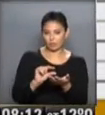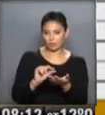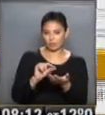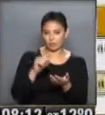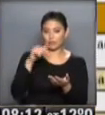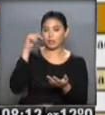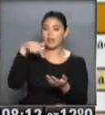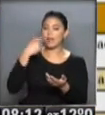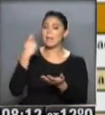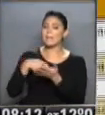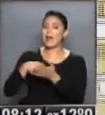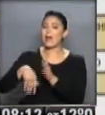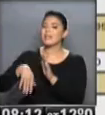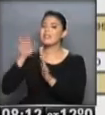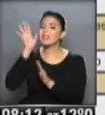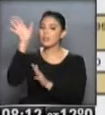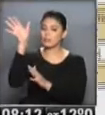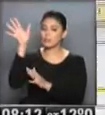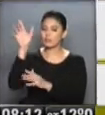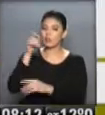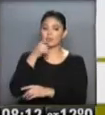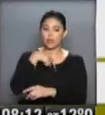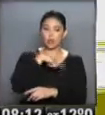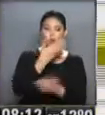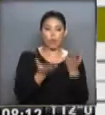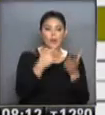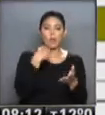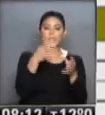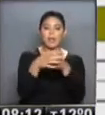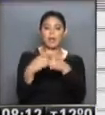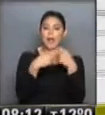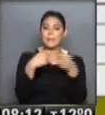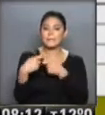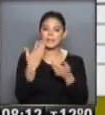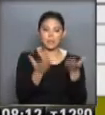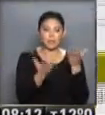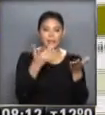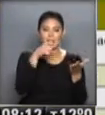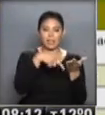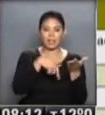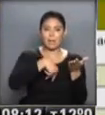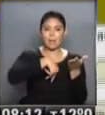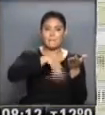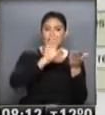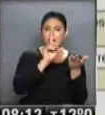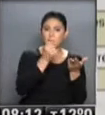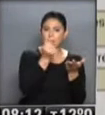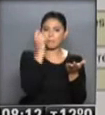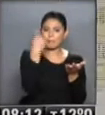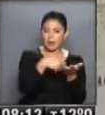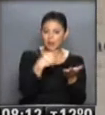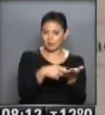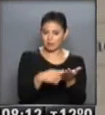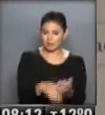en este caso, al que estaban pagando otras empresas que compran el mismo producto importado de los mercados habituales donde se consumen